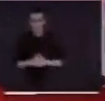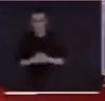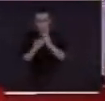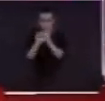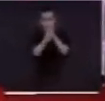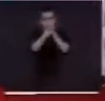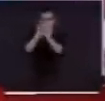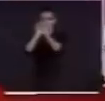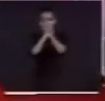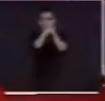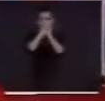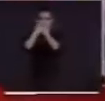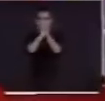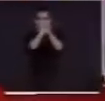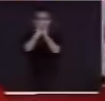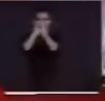te